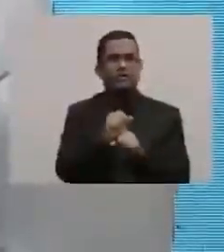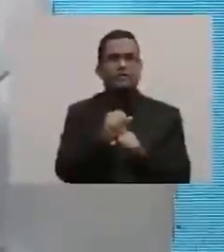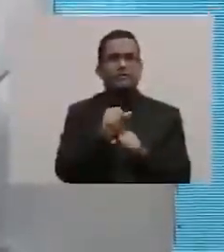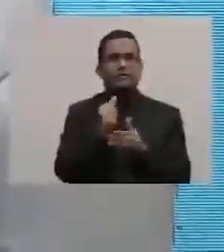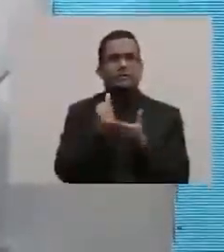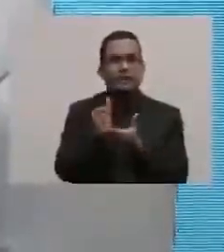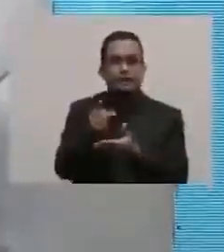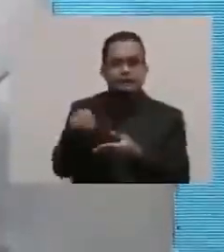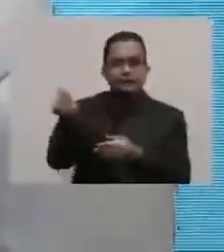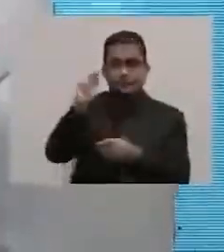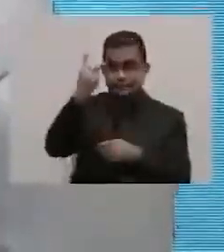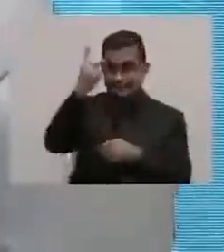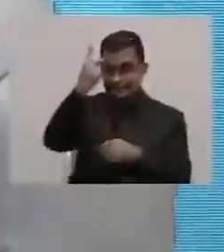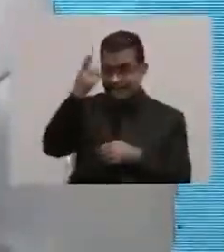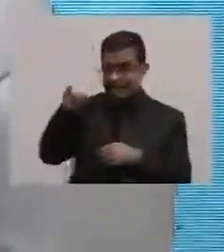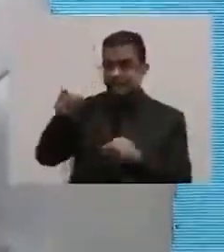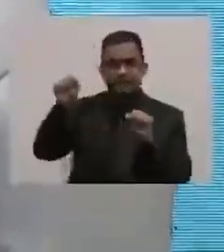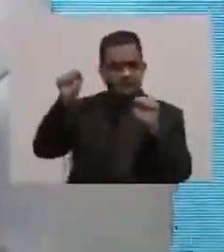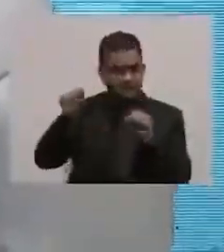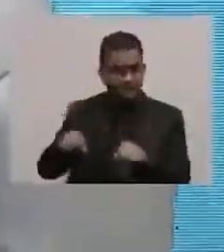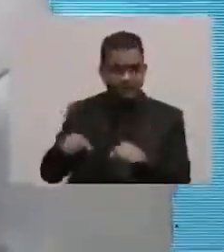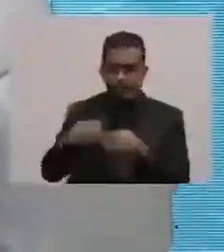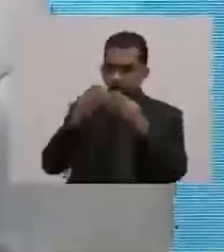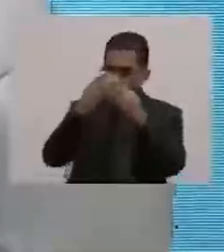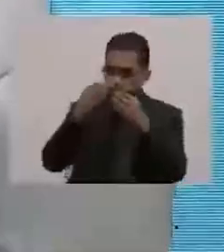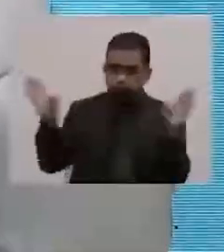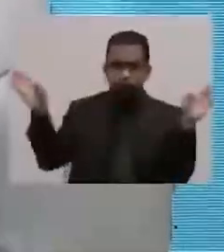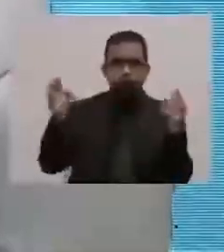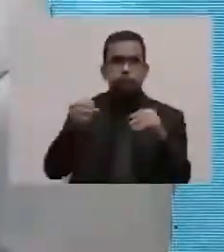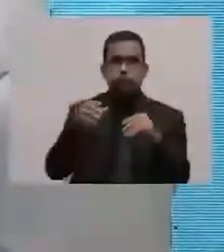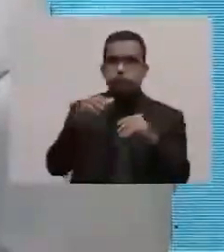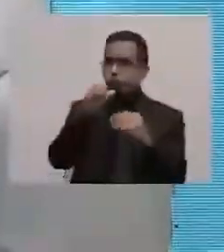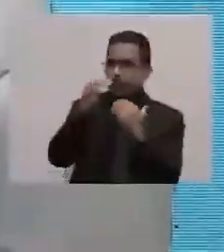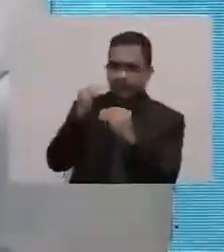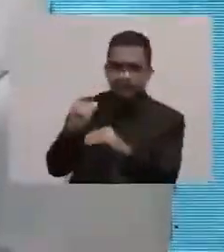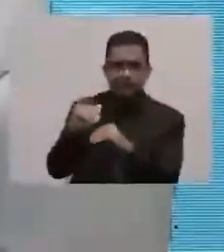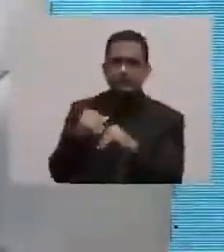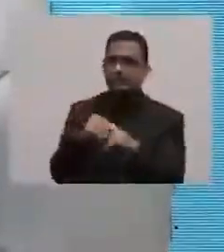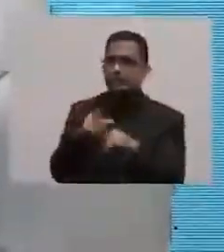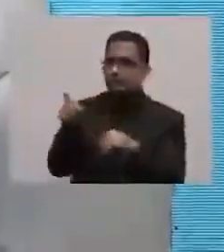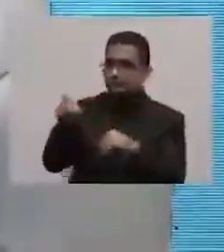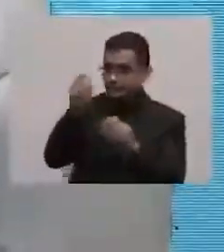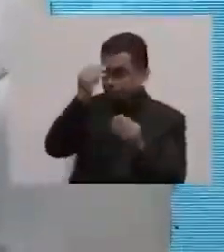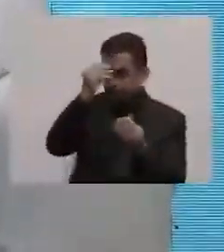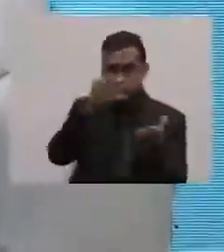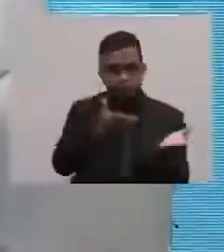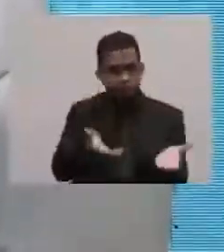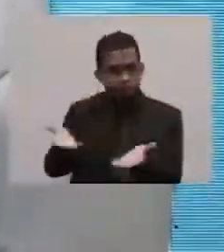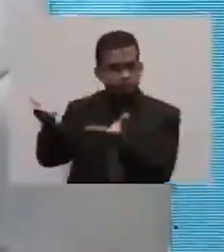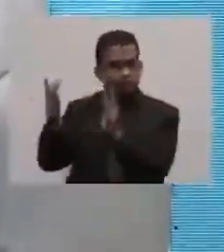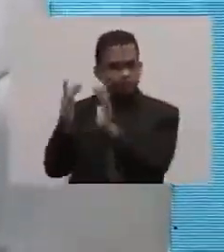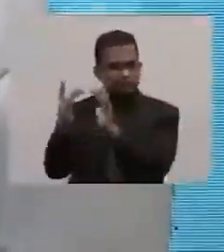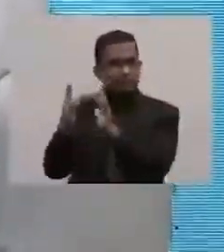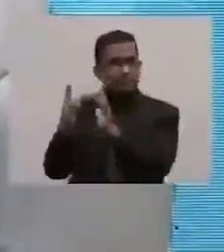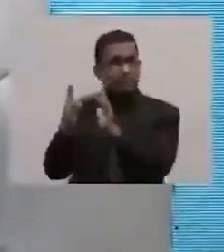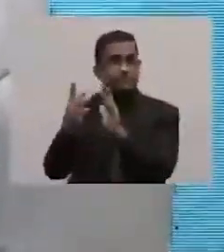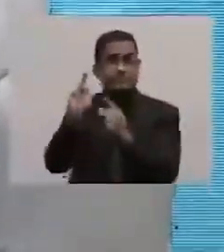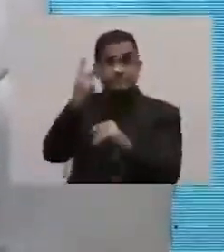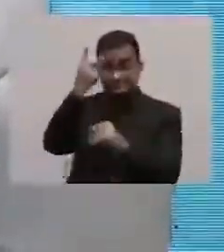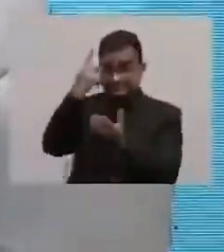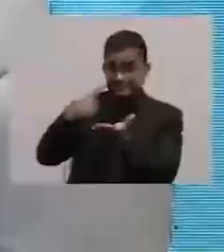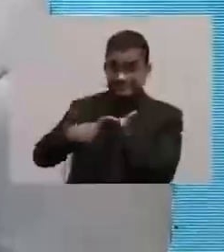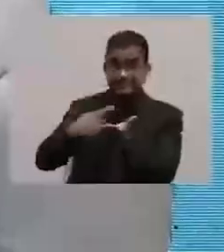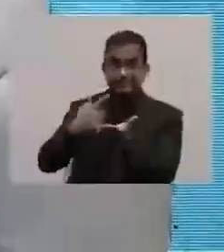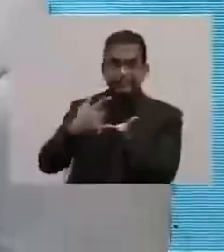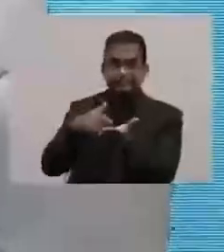ayuden a que todas las voces puedan ser escuchadas, que nadie se vea limitado en el acceso. Y el debate político es lo que hacemos casi